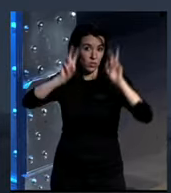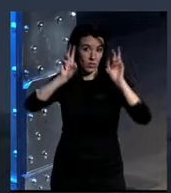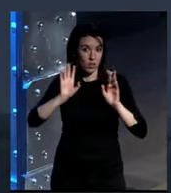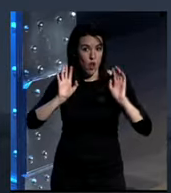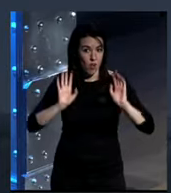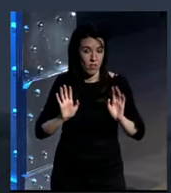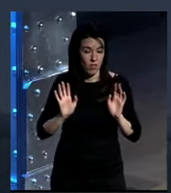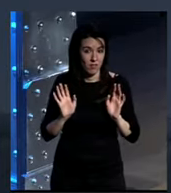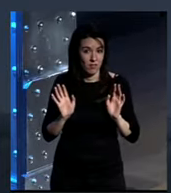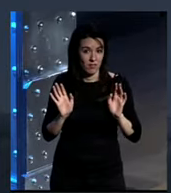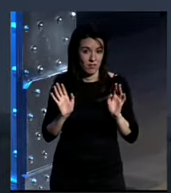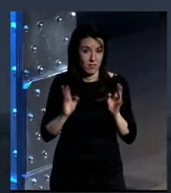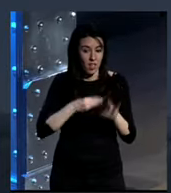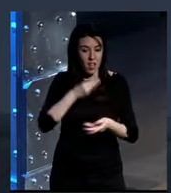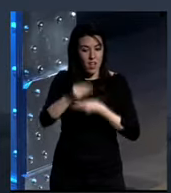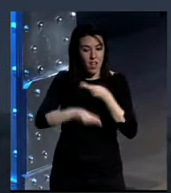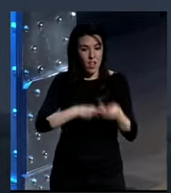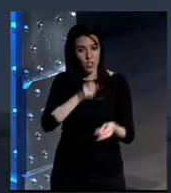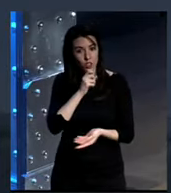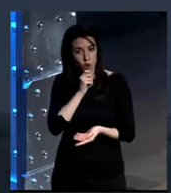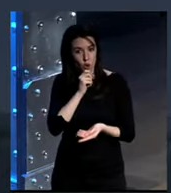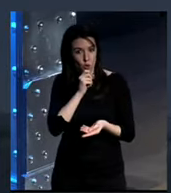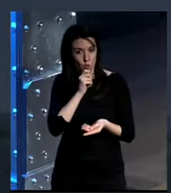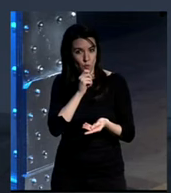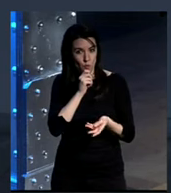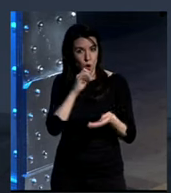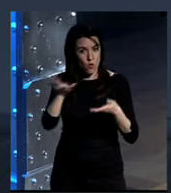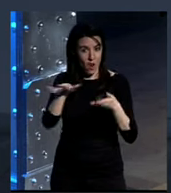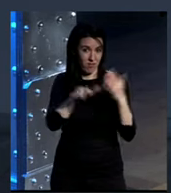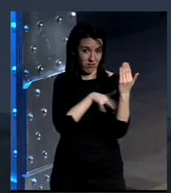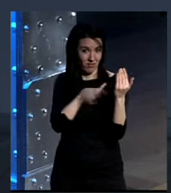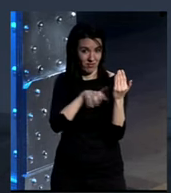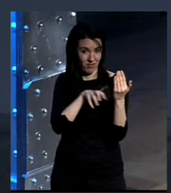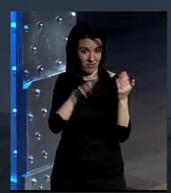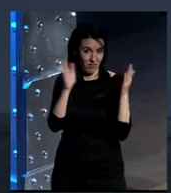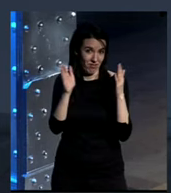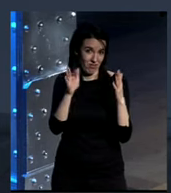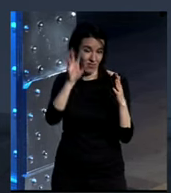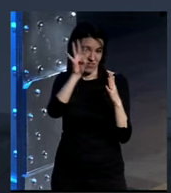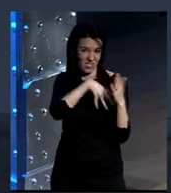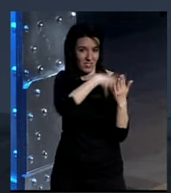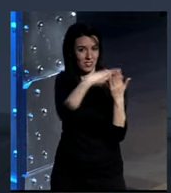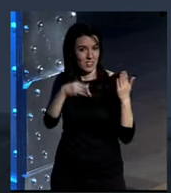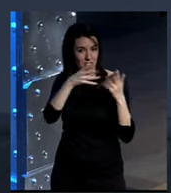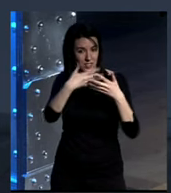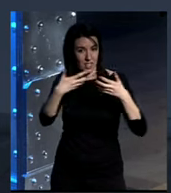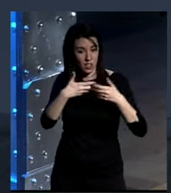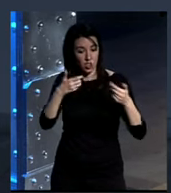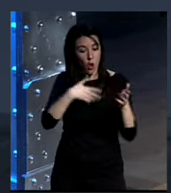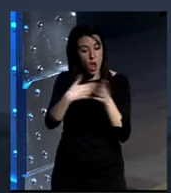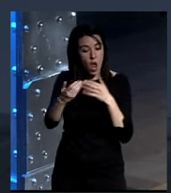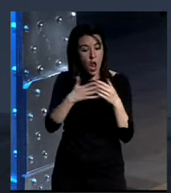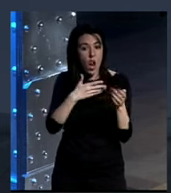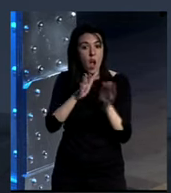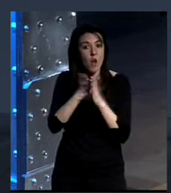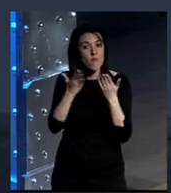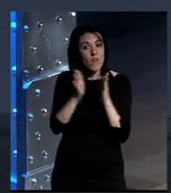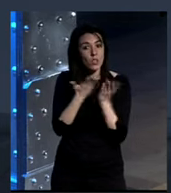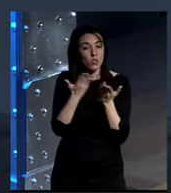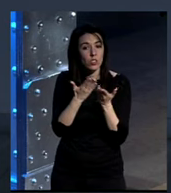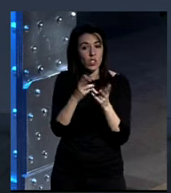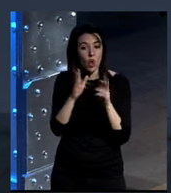evidentemente con procesador de textos, un manuscrito de un libro que se